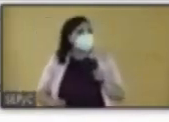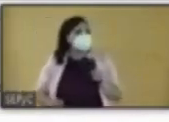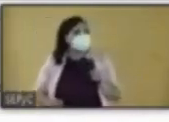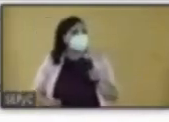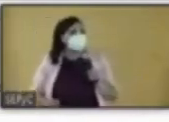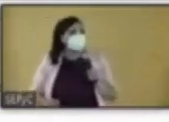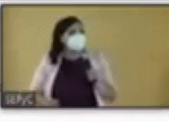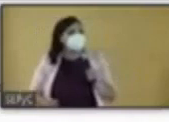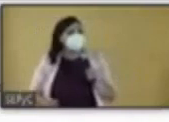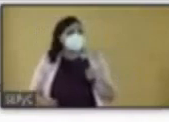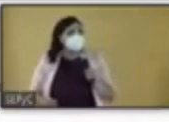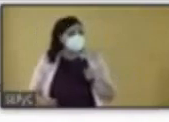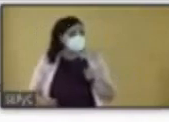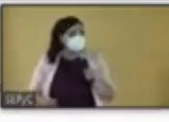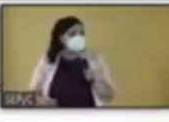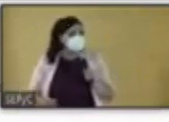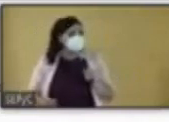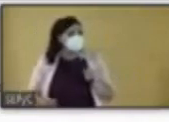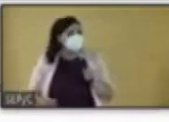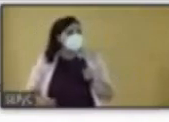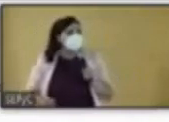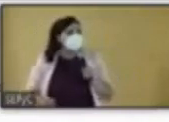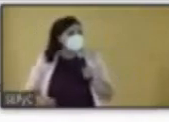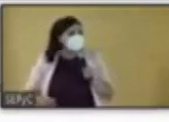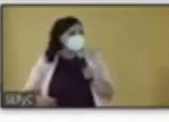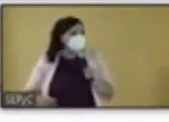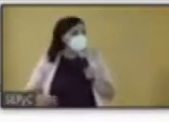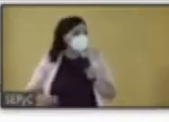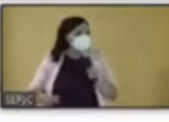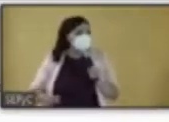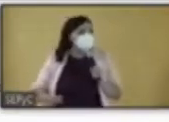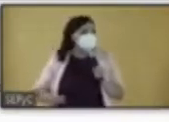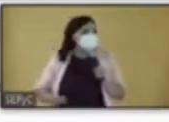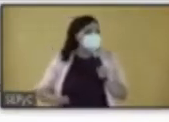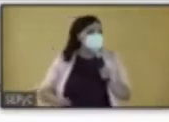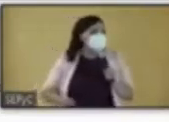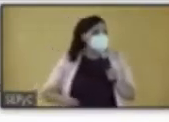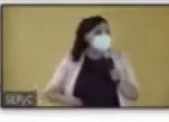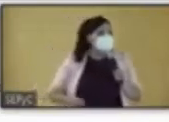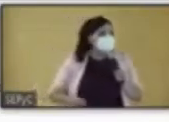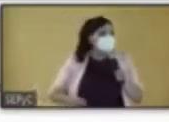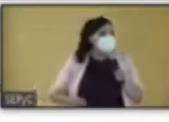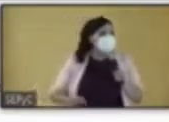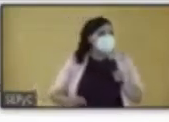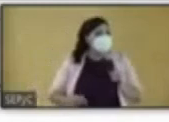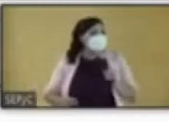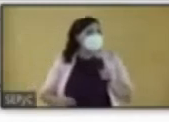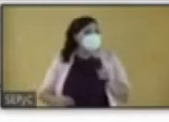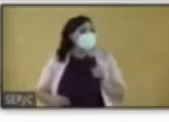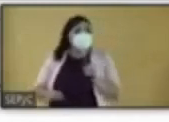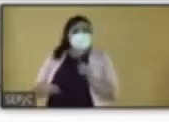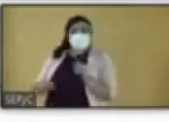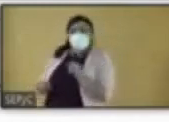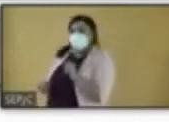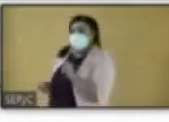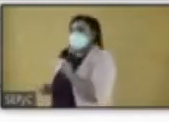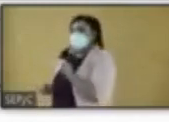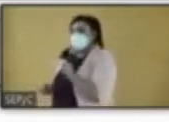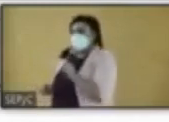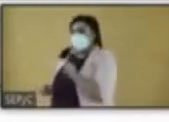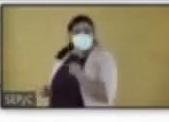más únicamente le daría la opción de eliminar. Ahorita no lo vamos a hacer, pero daríamos a la opción de eliminar para que ese registro desaparezca y realizar